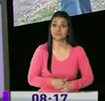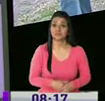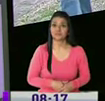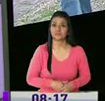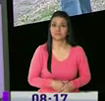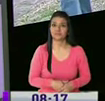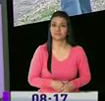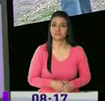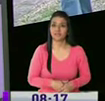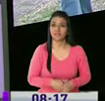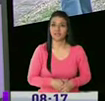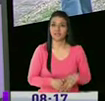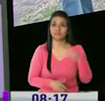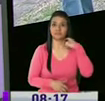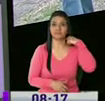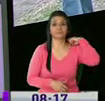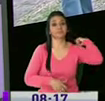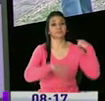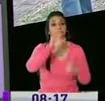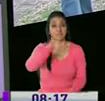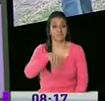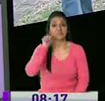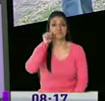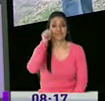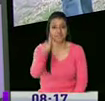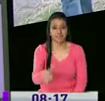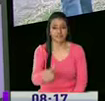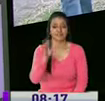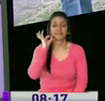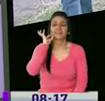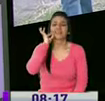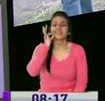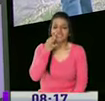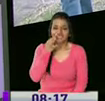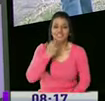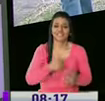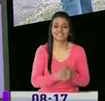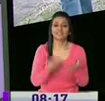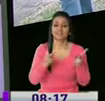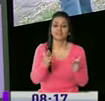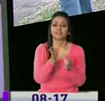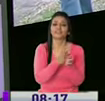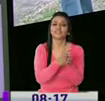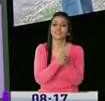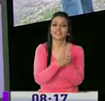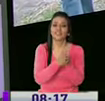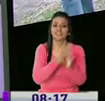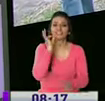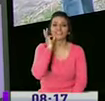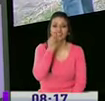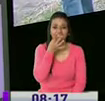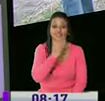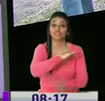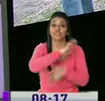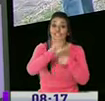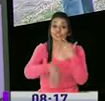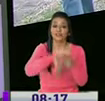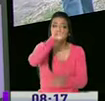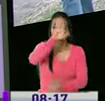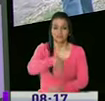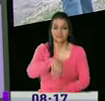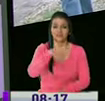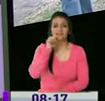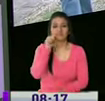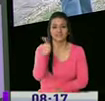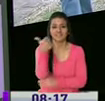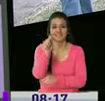¿Sí? Realmente tienen que venir mañana, es exquisito y por supuesto el chocolate también sabe muy bien. Así que todos a las 10 de la mañana